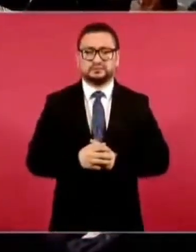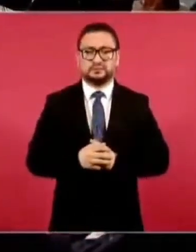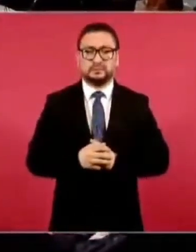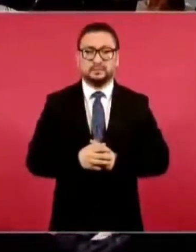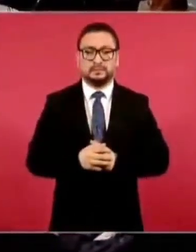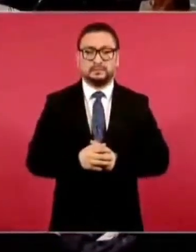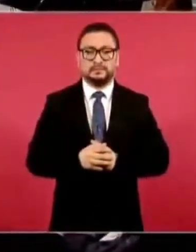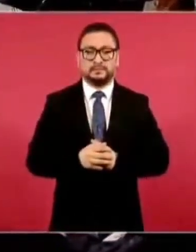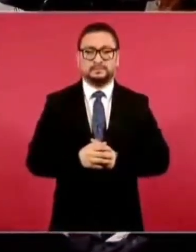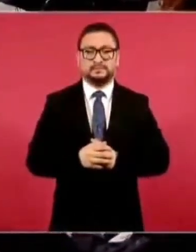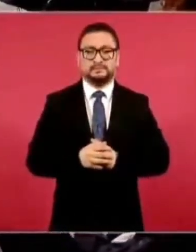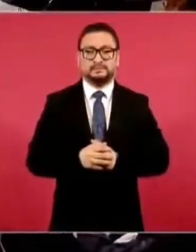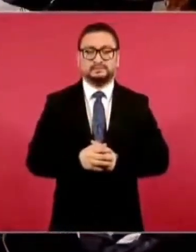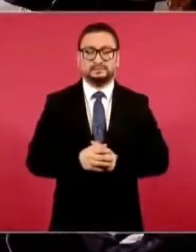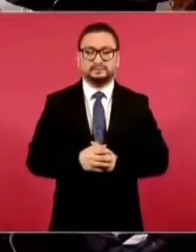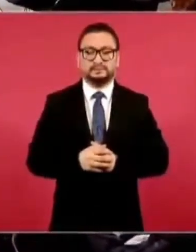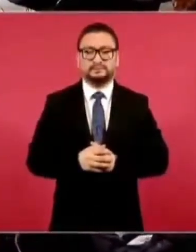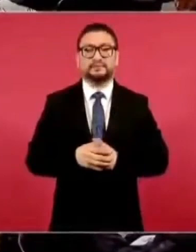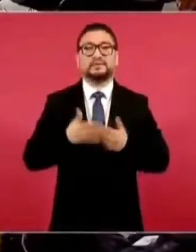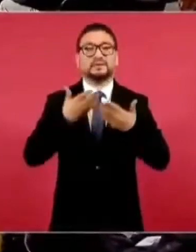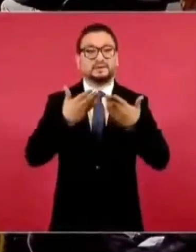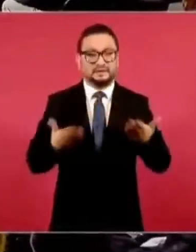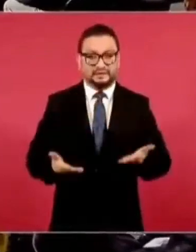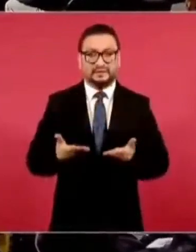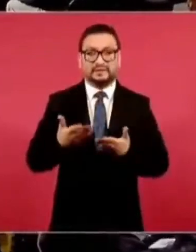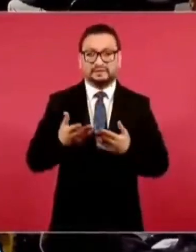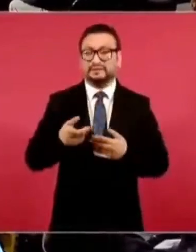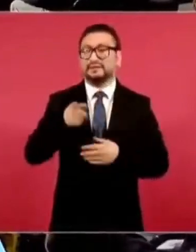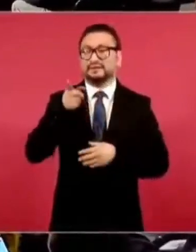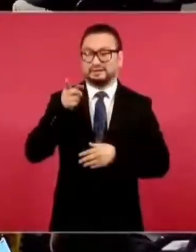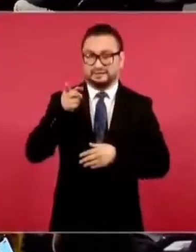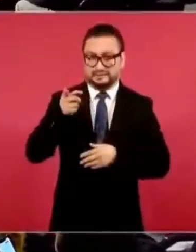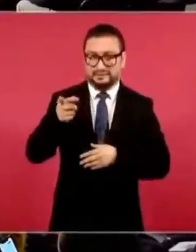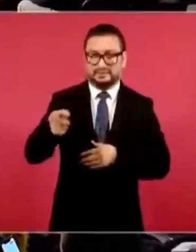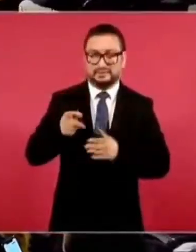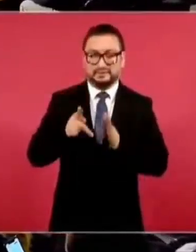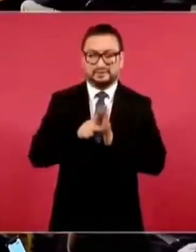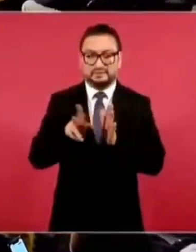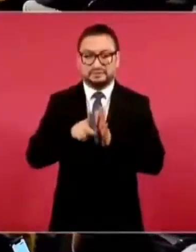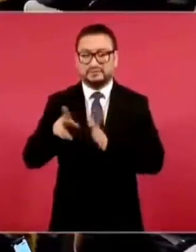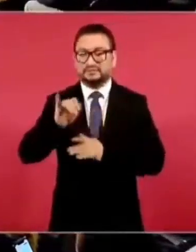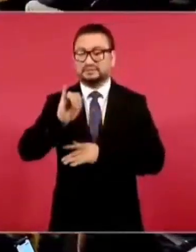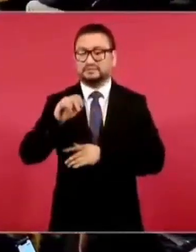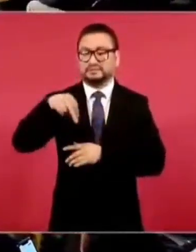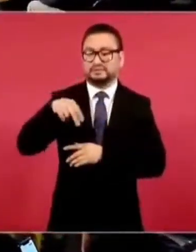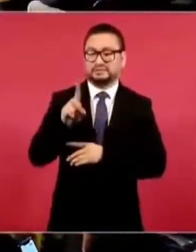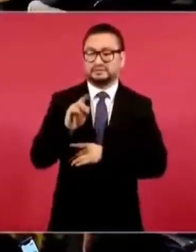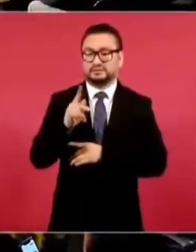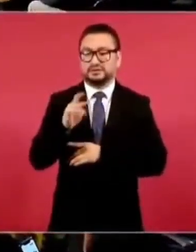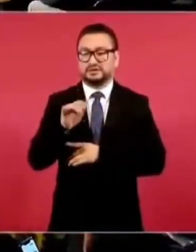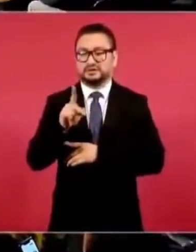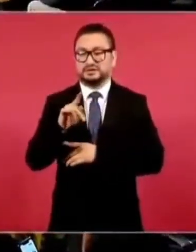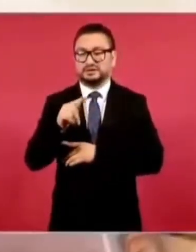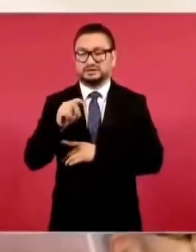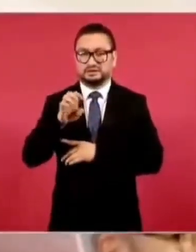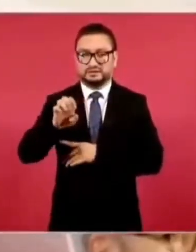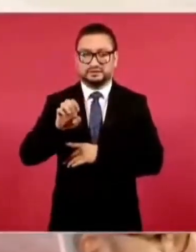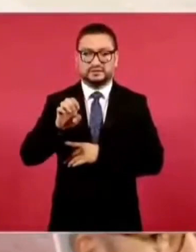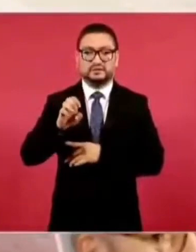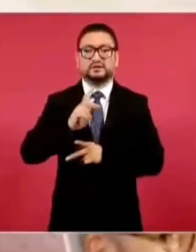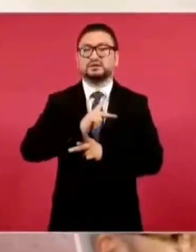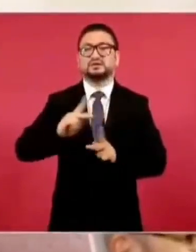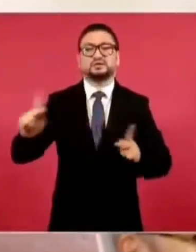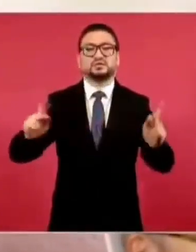Es así como el independiente que va ahora a hablar en nombre de todos los